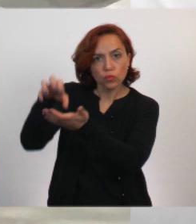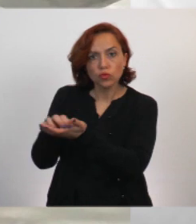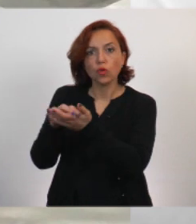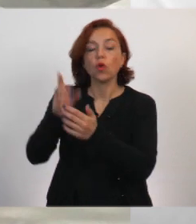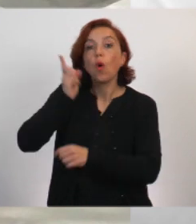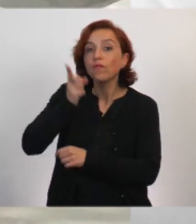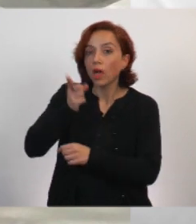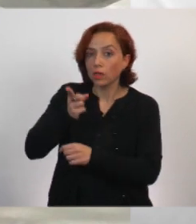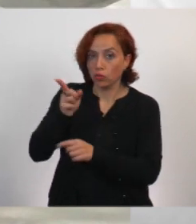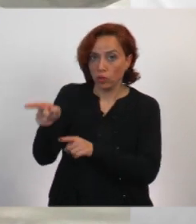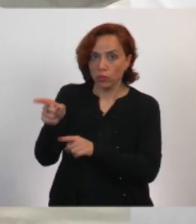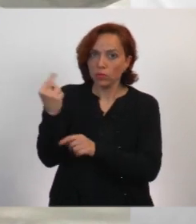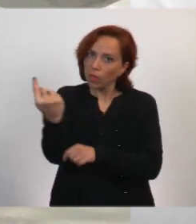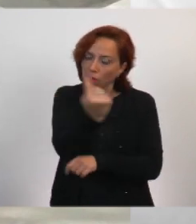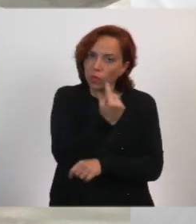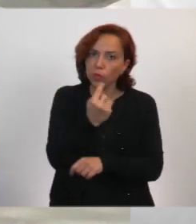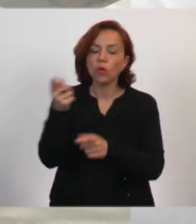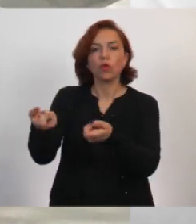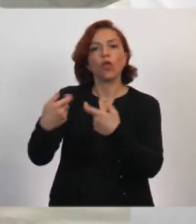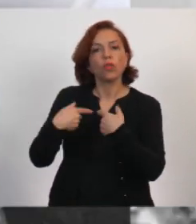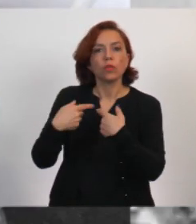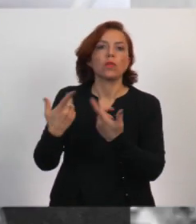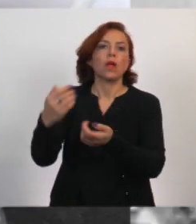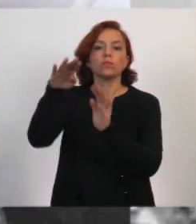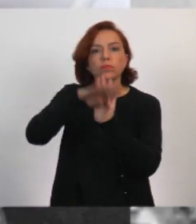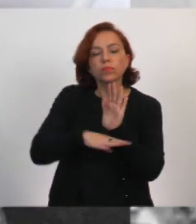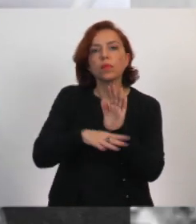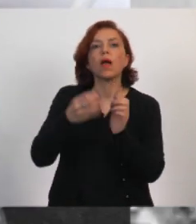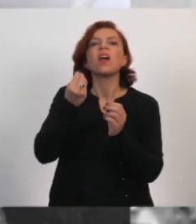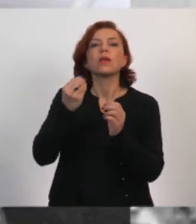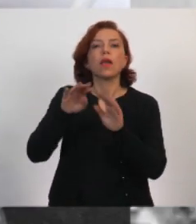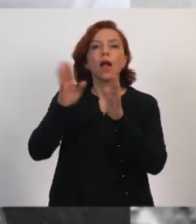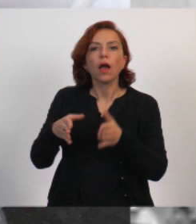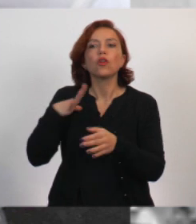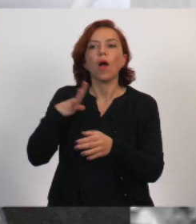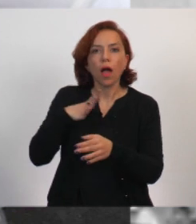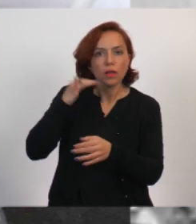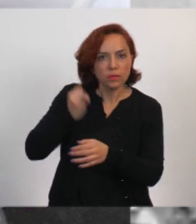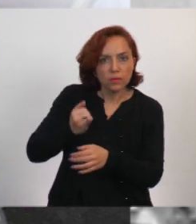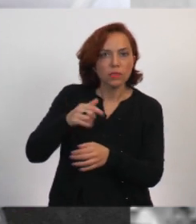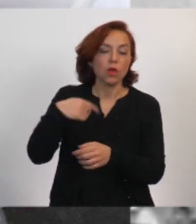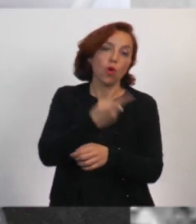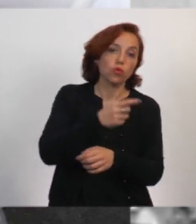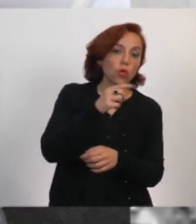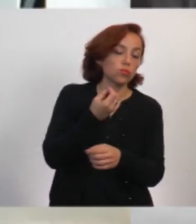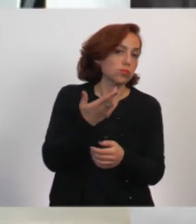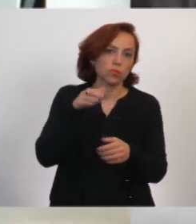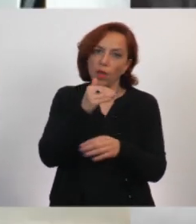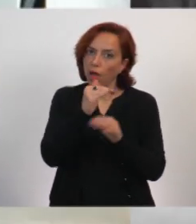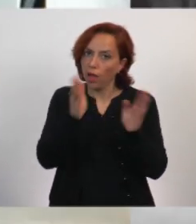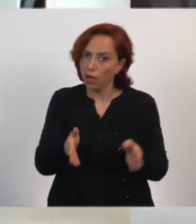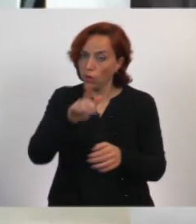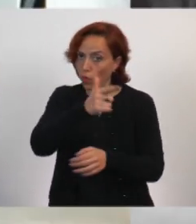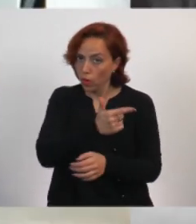y van a generarnos un plan donde digan qué cajeros son alcanzados por la normativa y cuáles no. Además de eso,